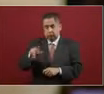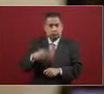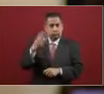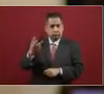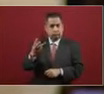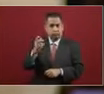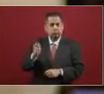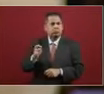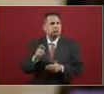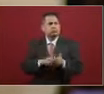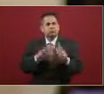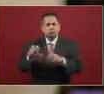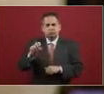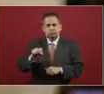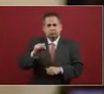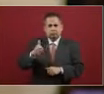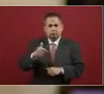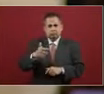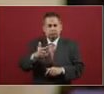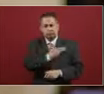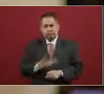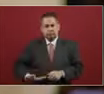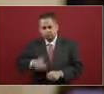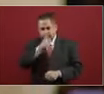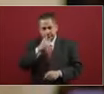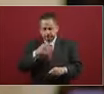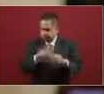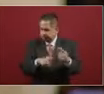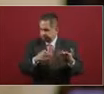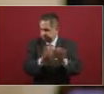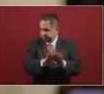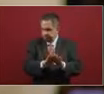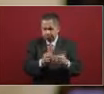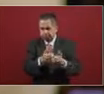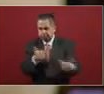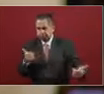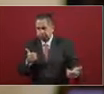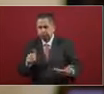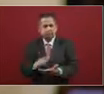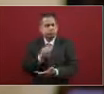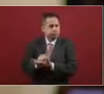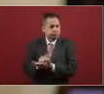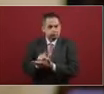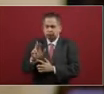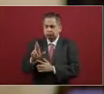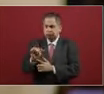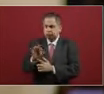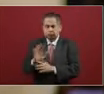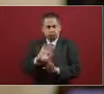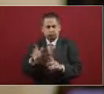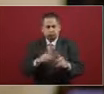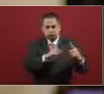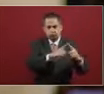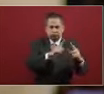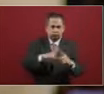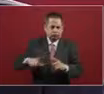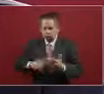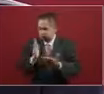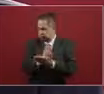1853 o 1866 el presidente Juárez, con las leyes de reforma, dejó separadas a la Iglesia del